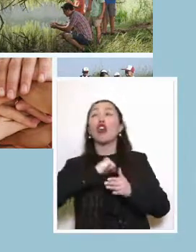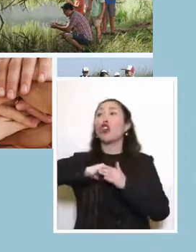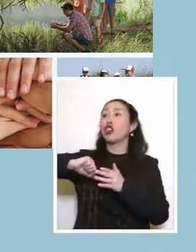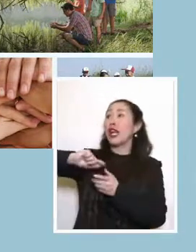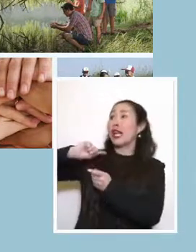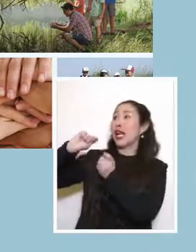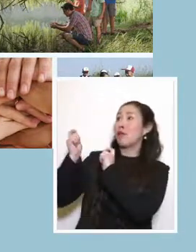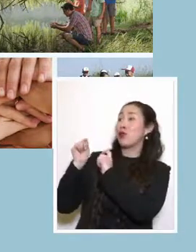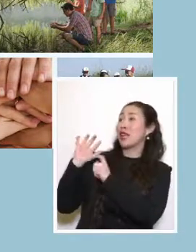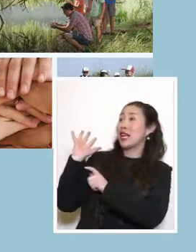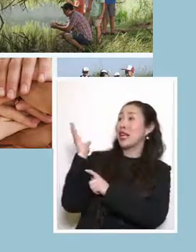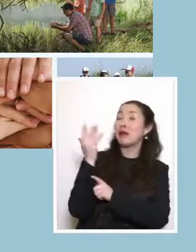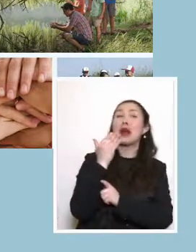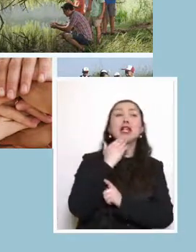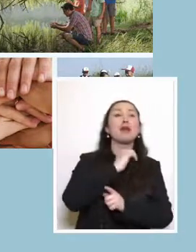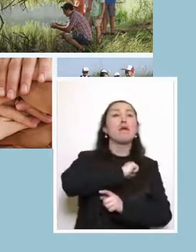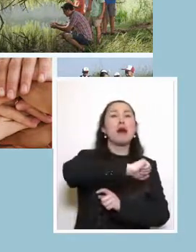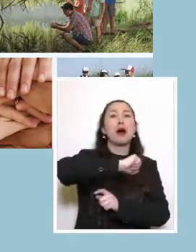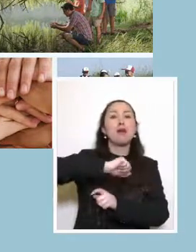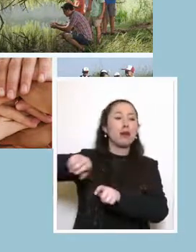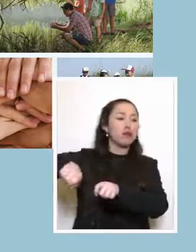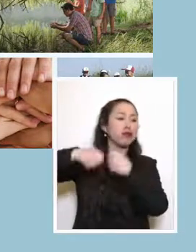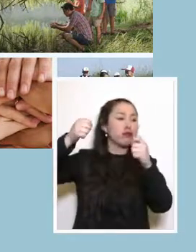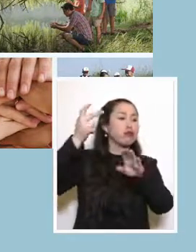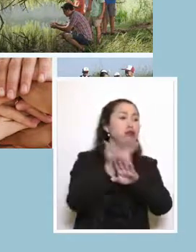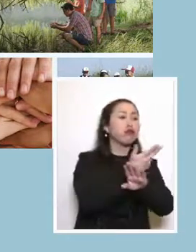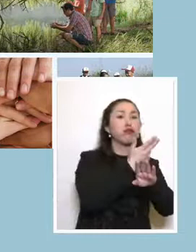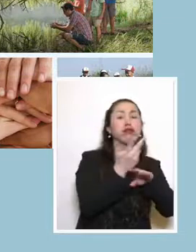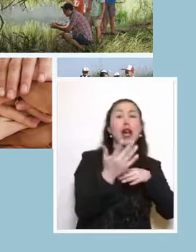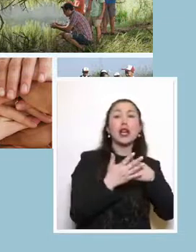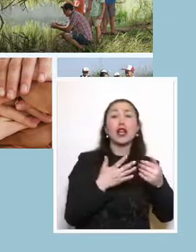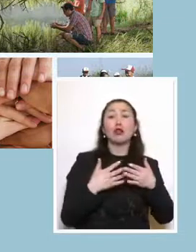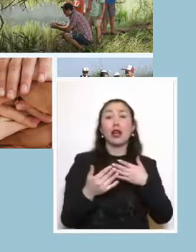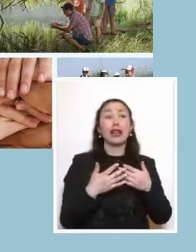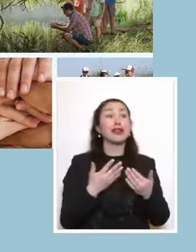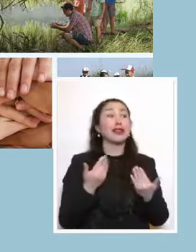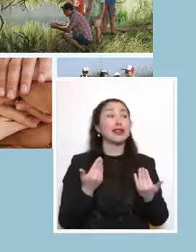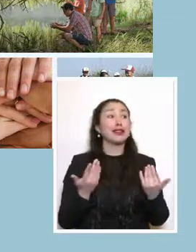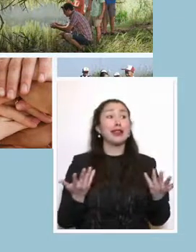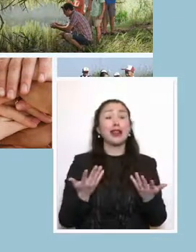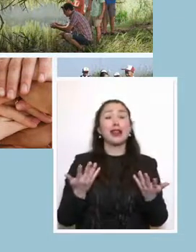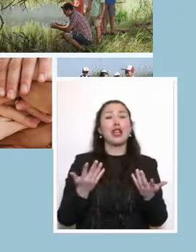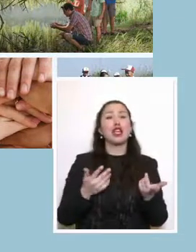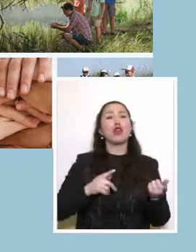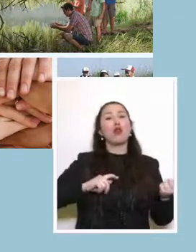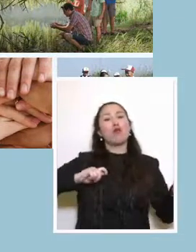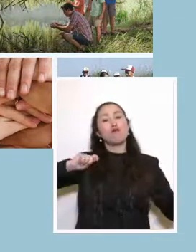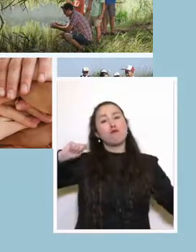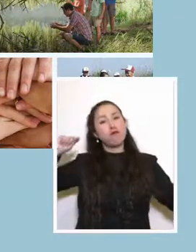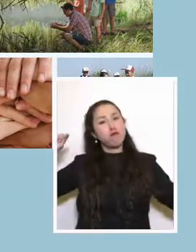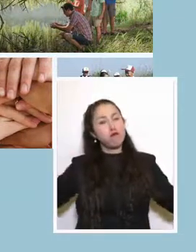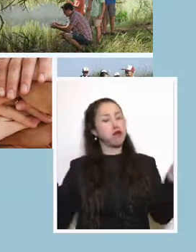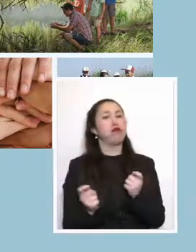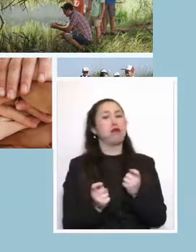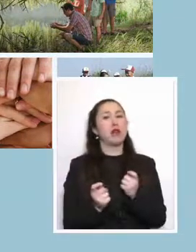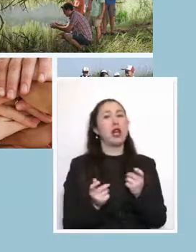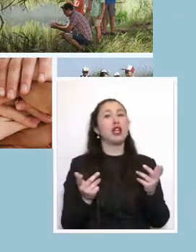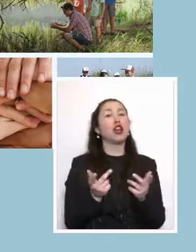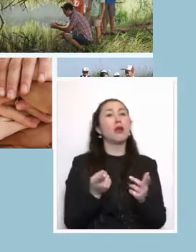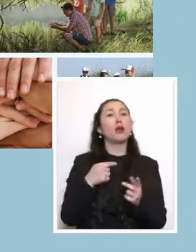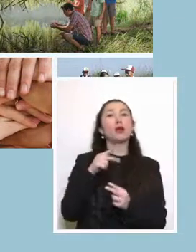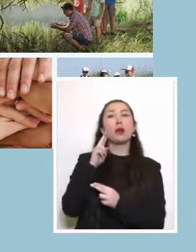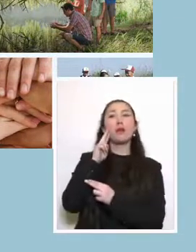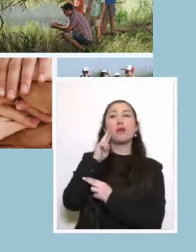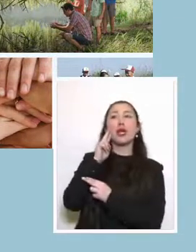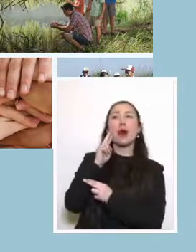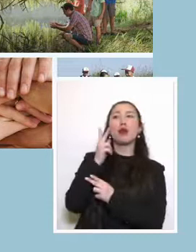la destrucción del medio ambiente necesita un cambio radical en la manera como pensamos nuestra